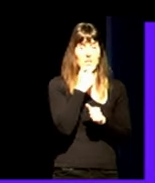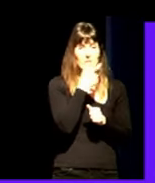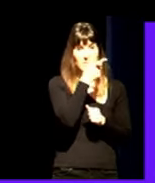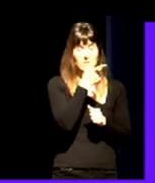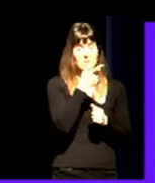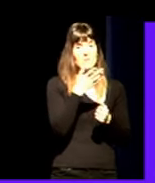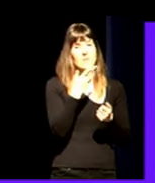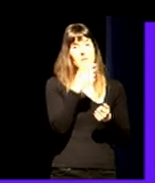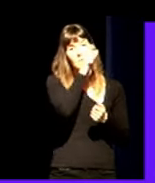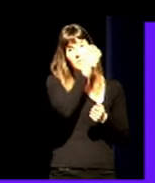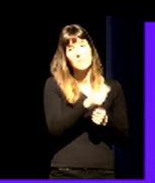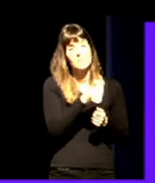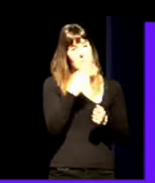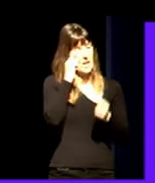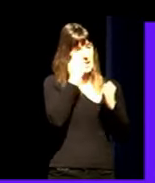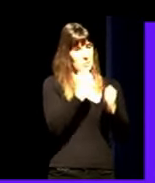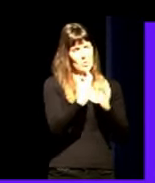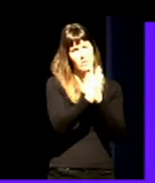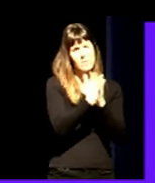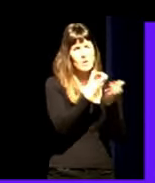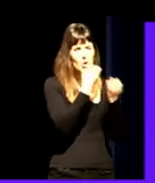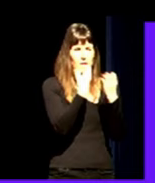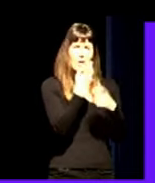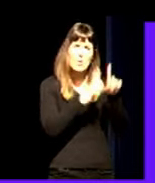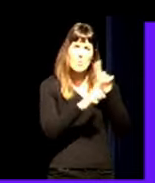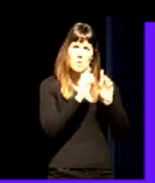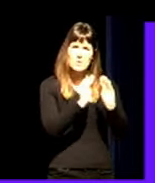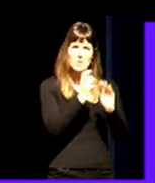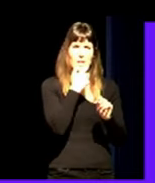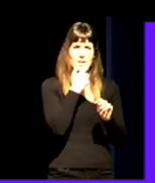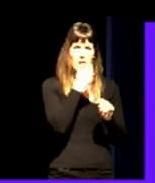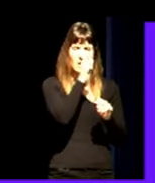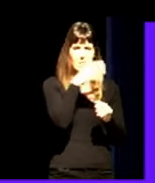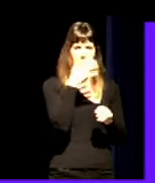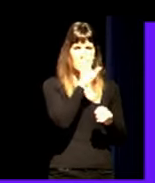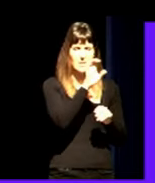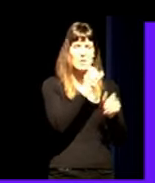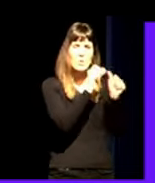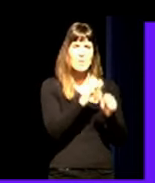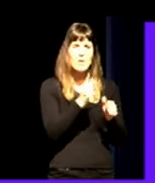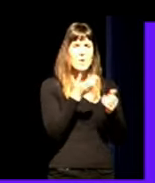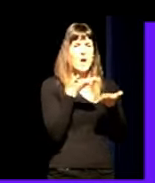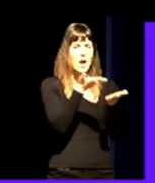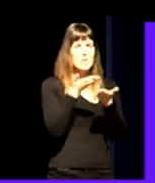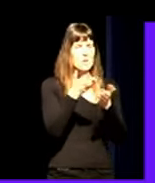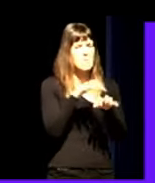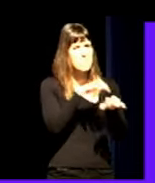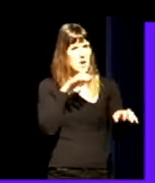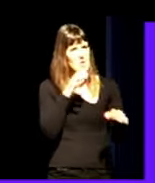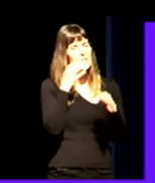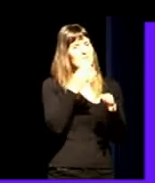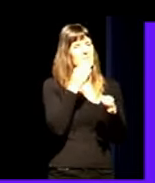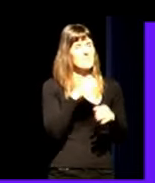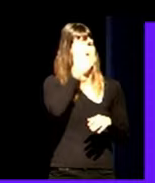contaba Helen Cowie hace poco que el problema que tenían allí es que en estos modelos de ayuda eran mayoritariamente